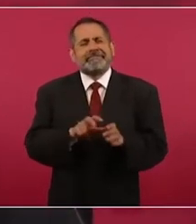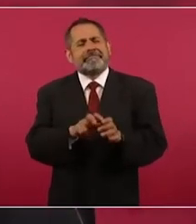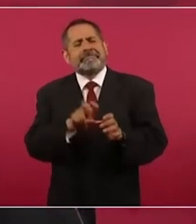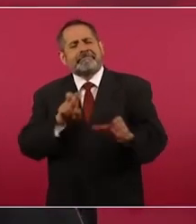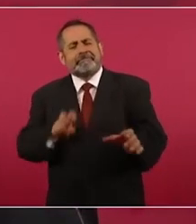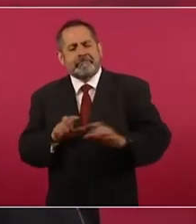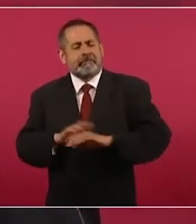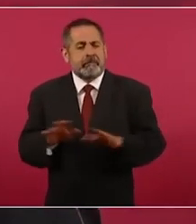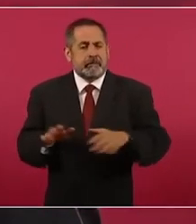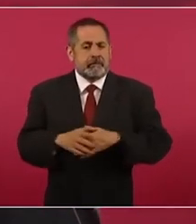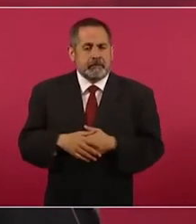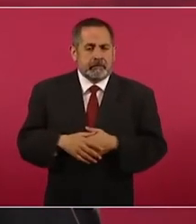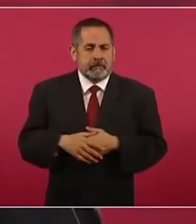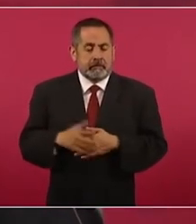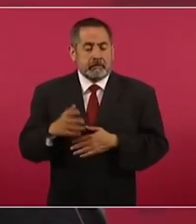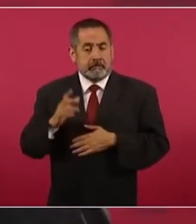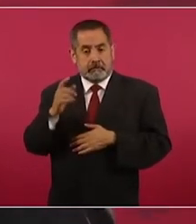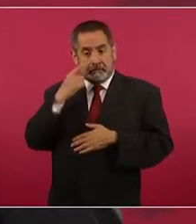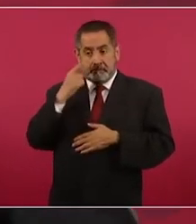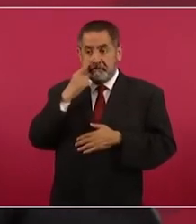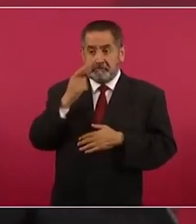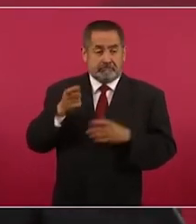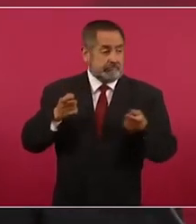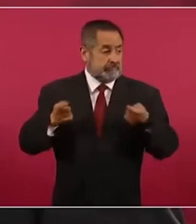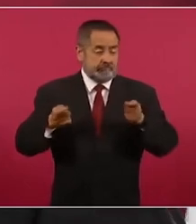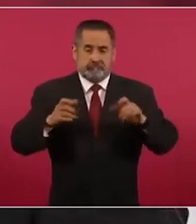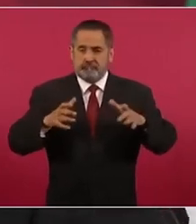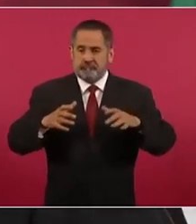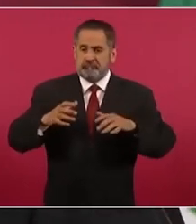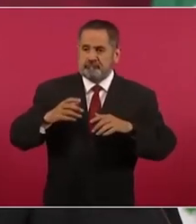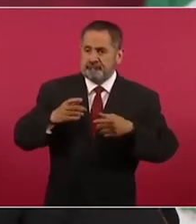Ya cuando uno no domina